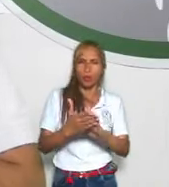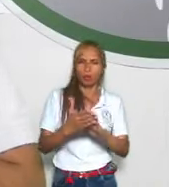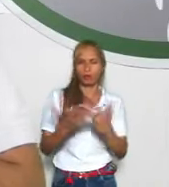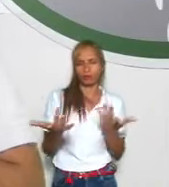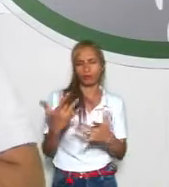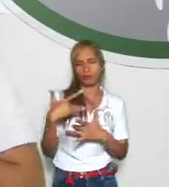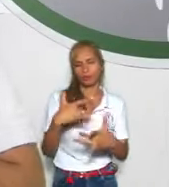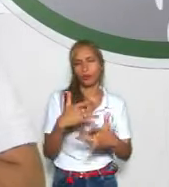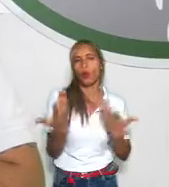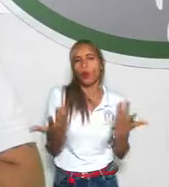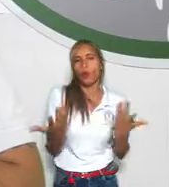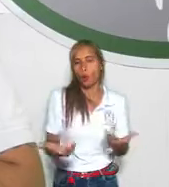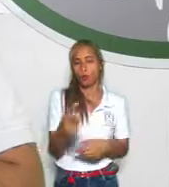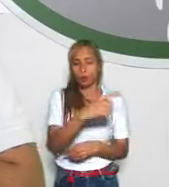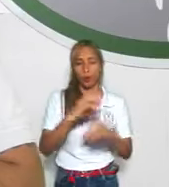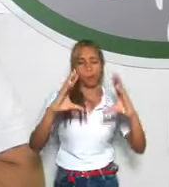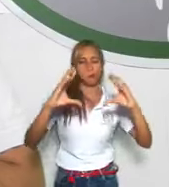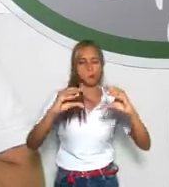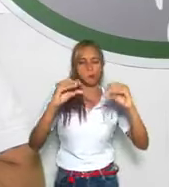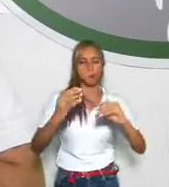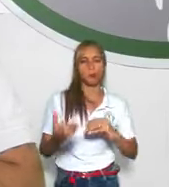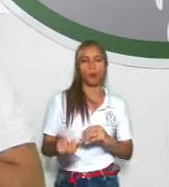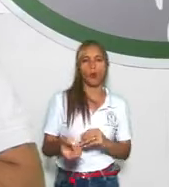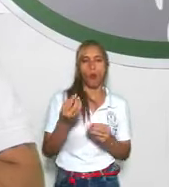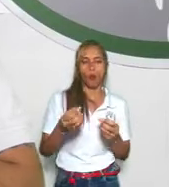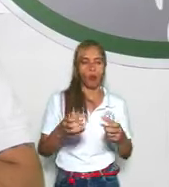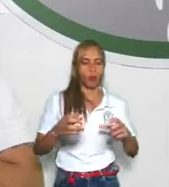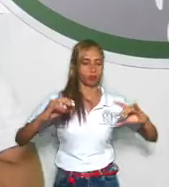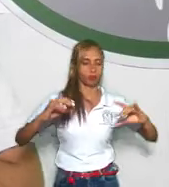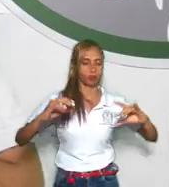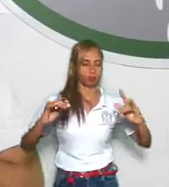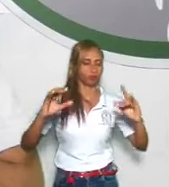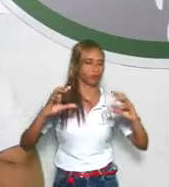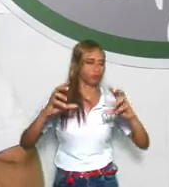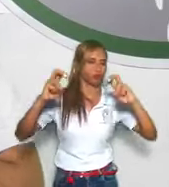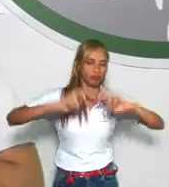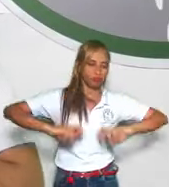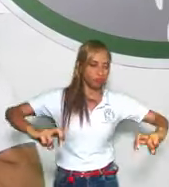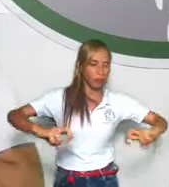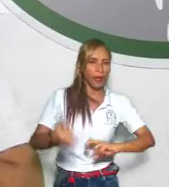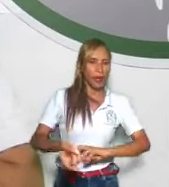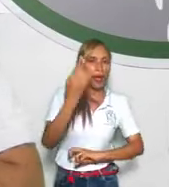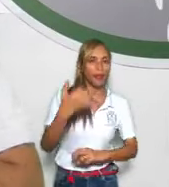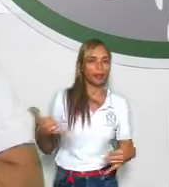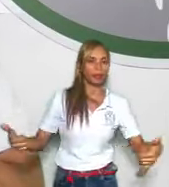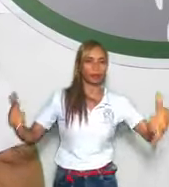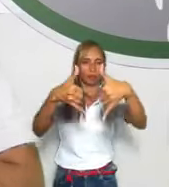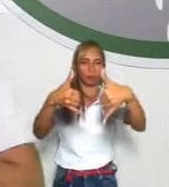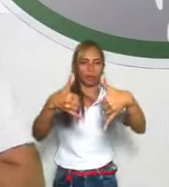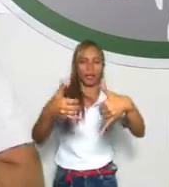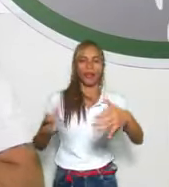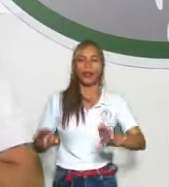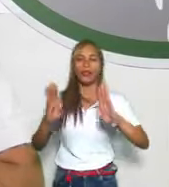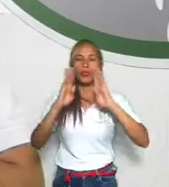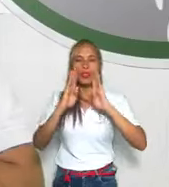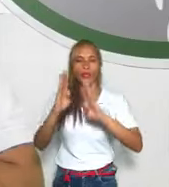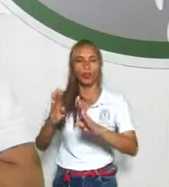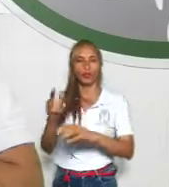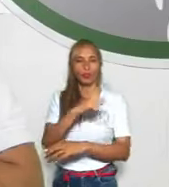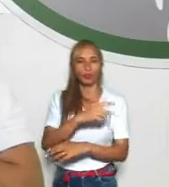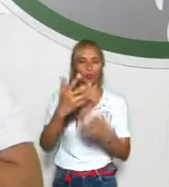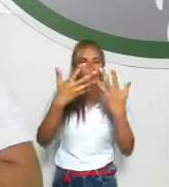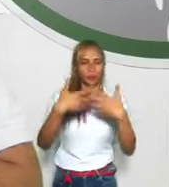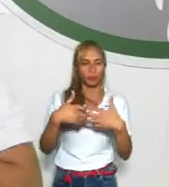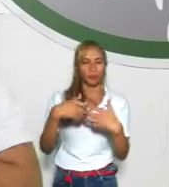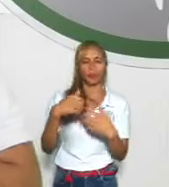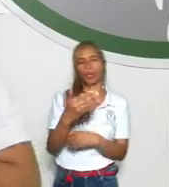mueble, lo que sea, puede comunicarse con la línea de atención al usuario de Empresas Públicas de Calarcá. Se programa la recogida,